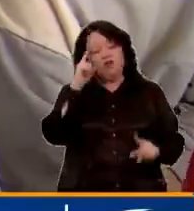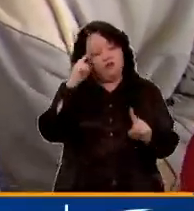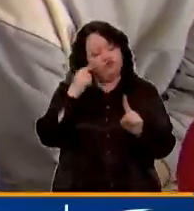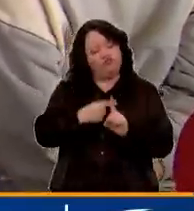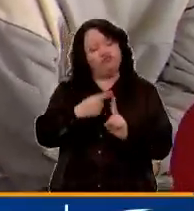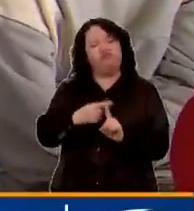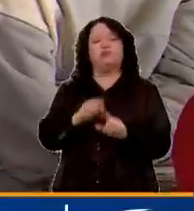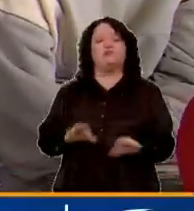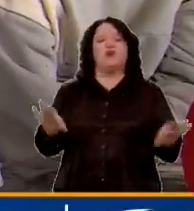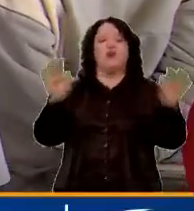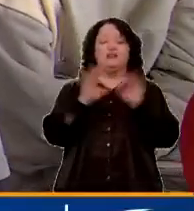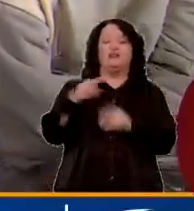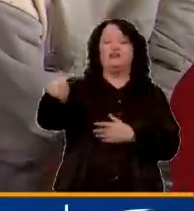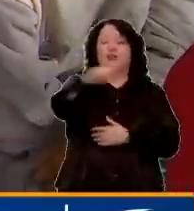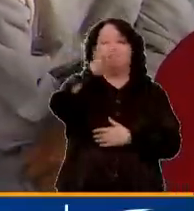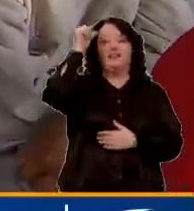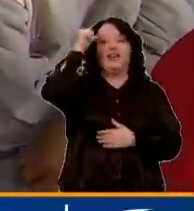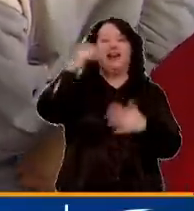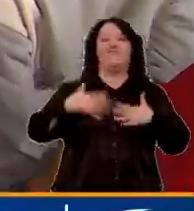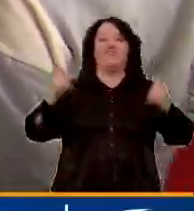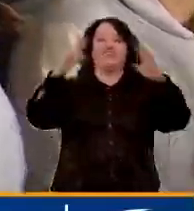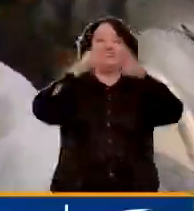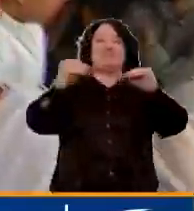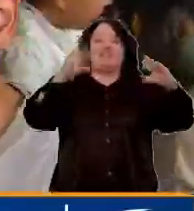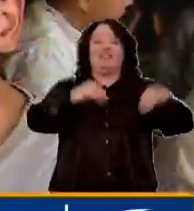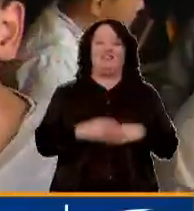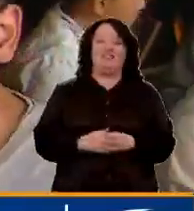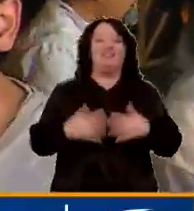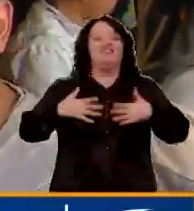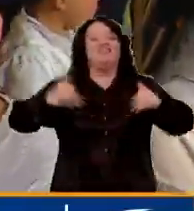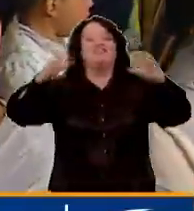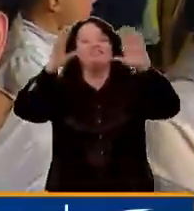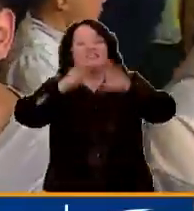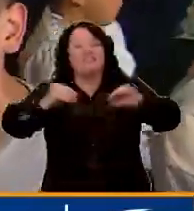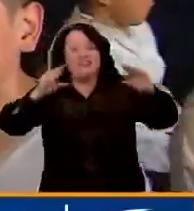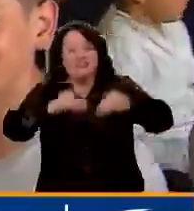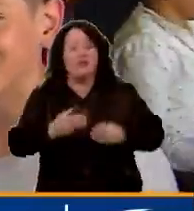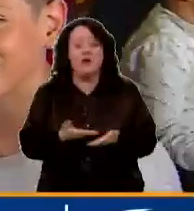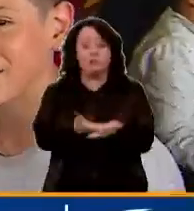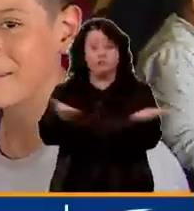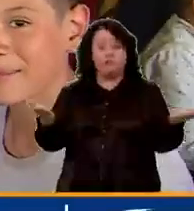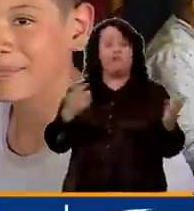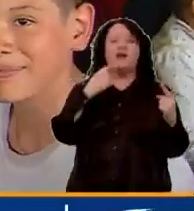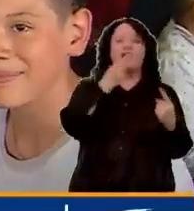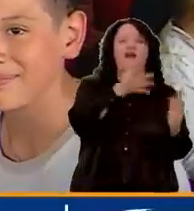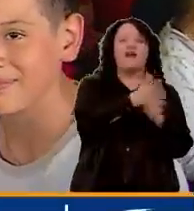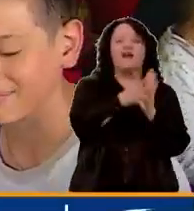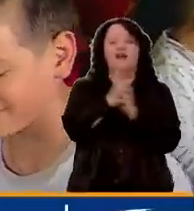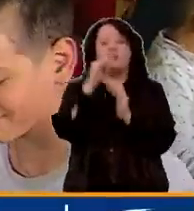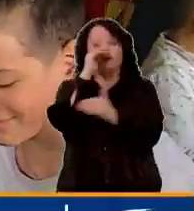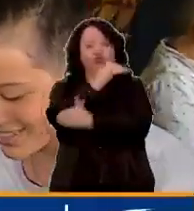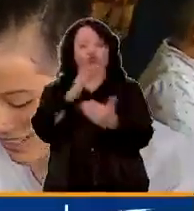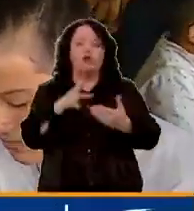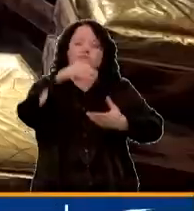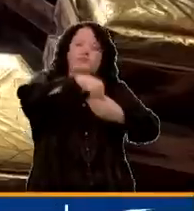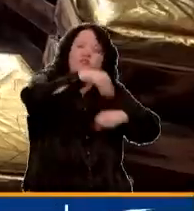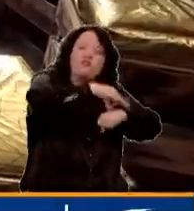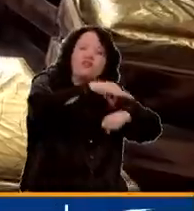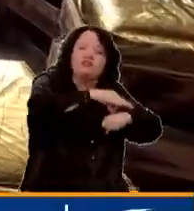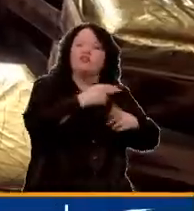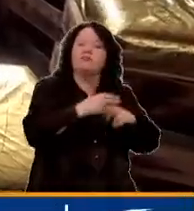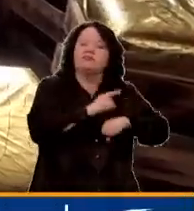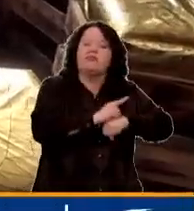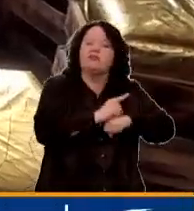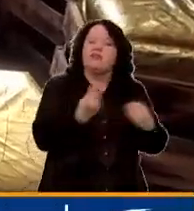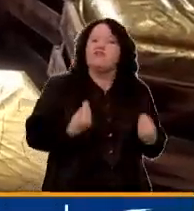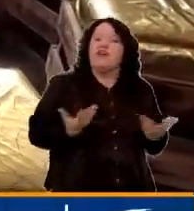positivos. Y recuerden, ¡Feliz Navidad! ¡Feliz Navidad! Estos son los mensajes de los niños de la Fundación Segundos de Vida.